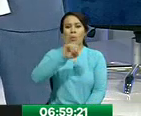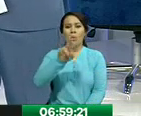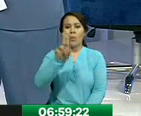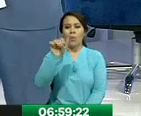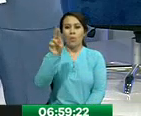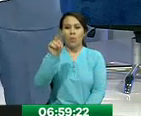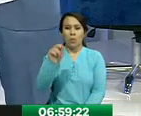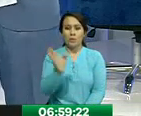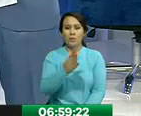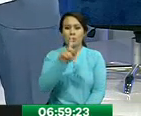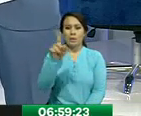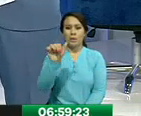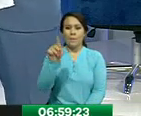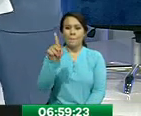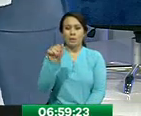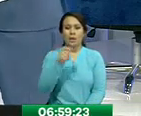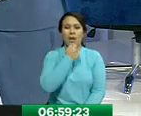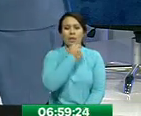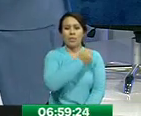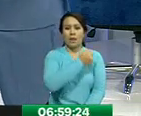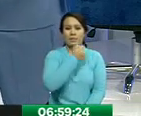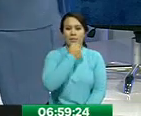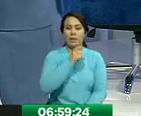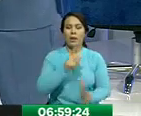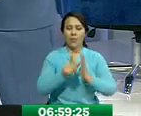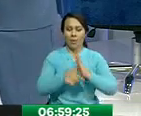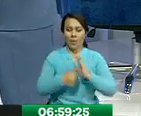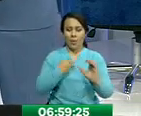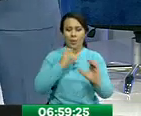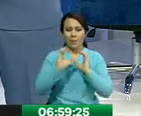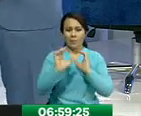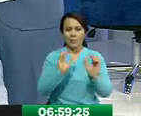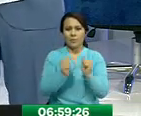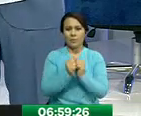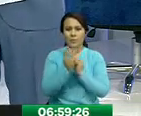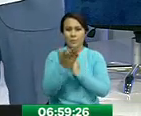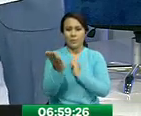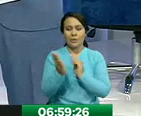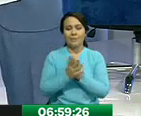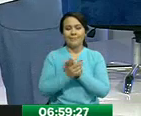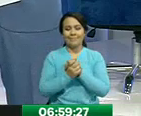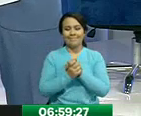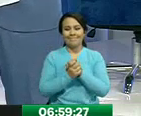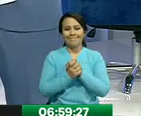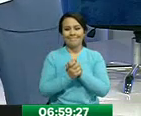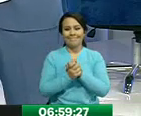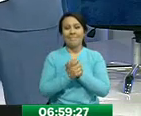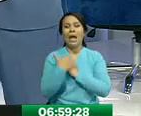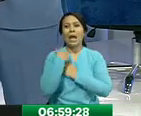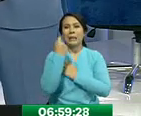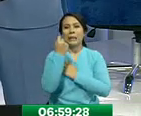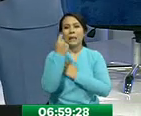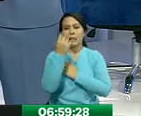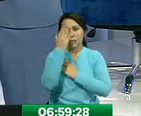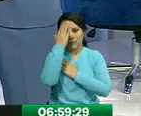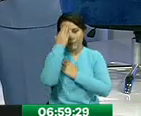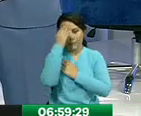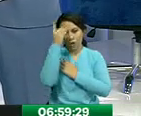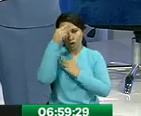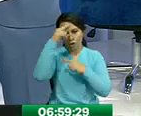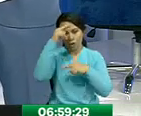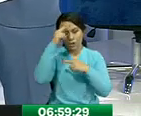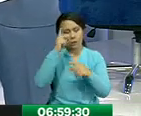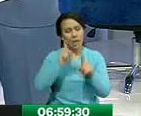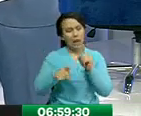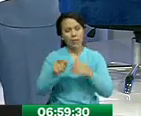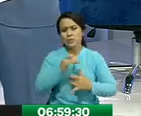adelante con nuestra compañera Luisa Delgadillo. Y ahora sí, vamos a seguir en la información. Claro que sí, prosiga, por favor, porque entiendo que tenemos noticias